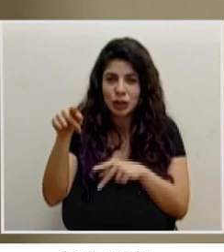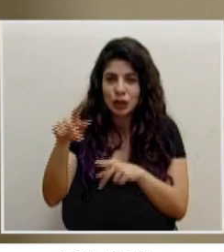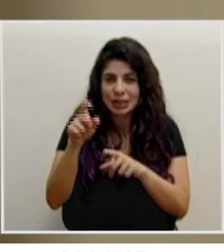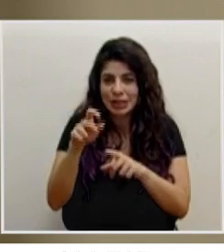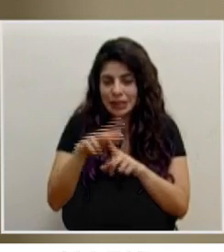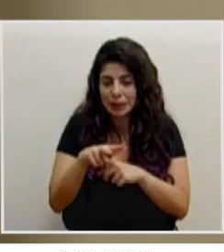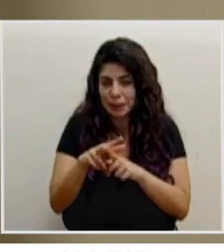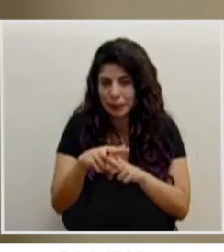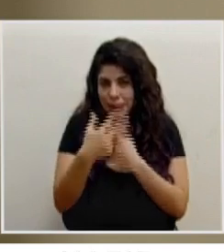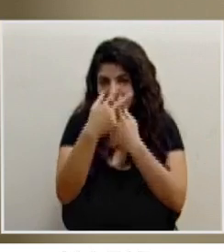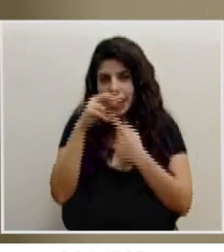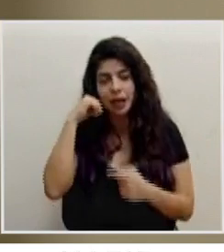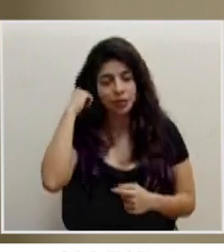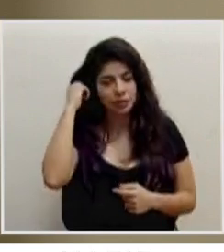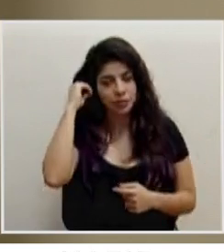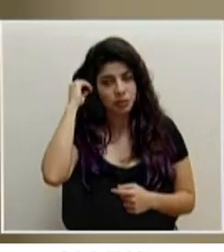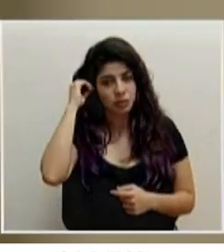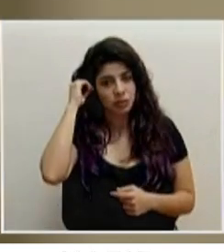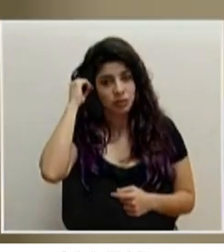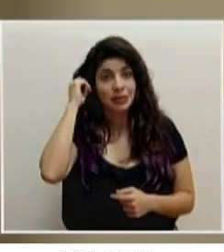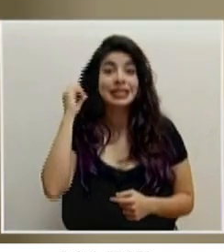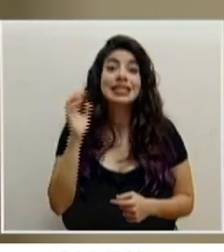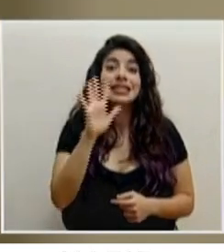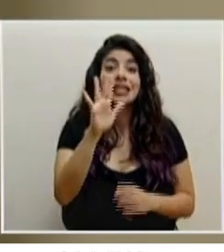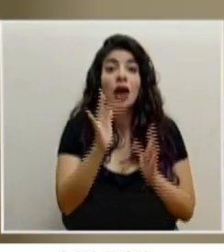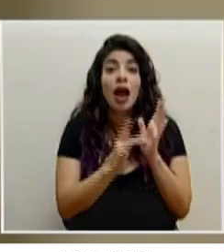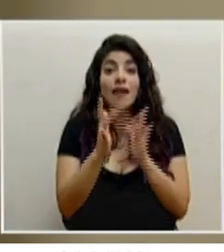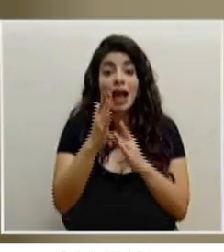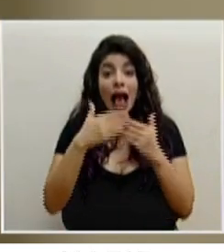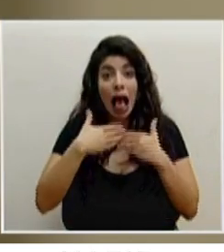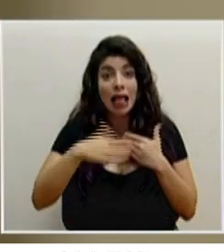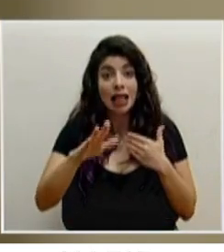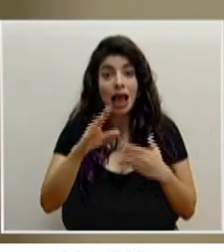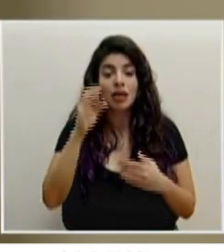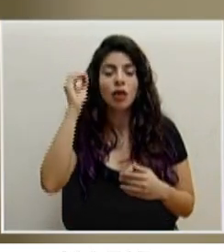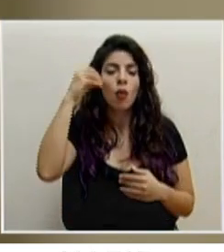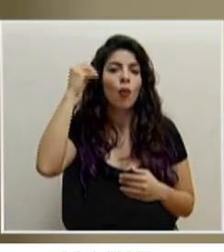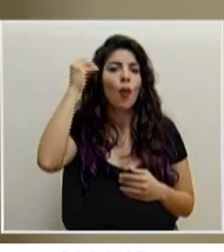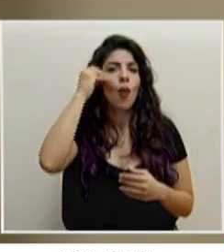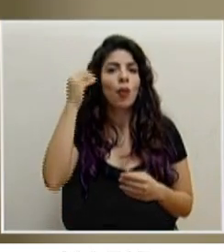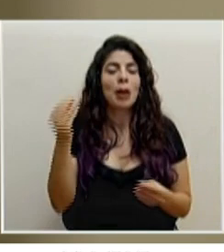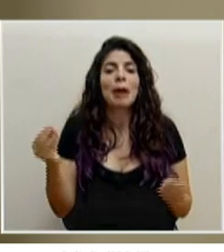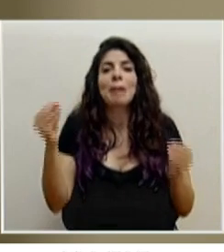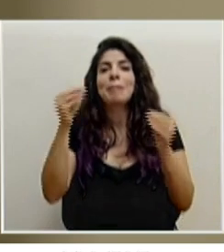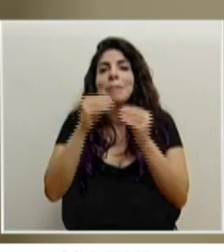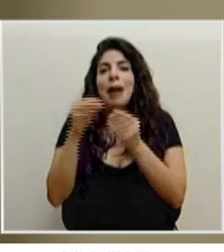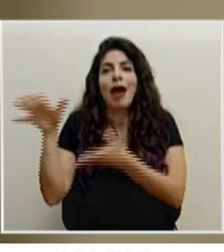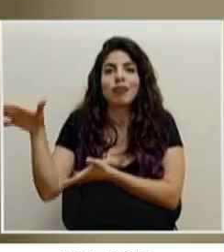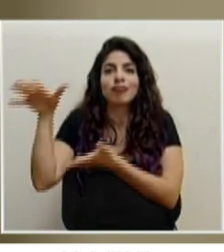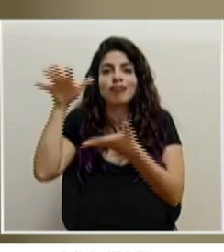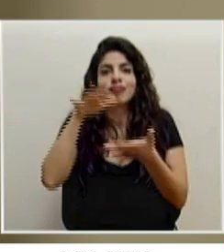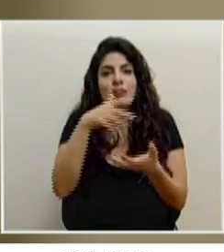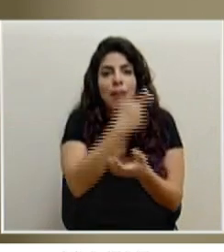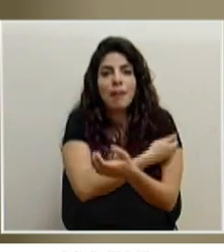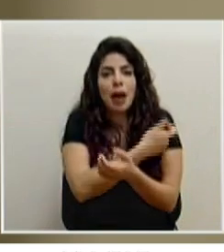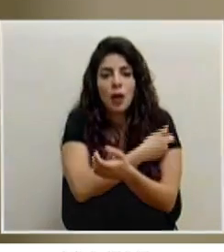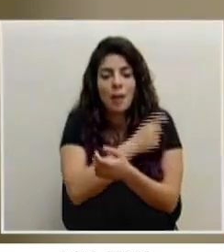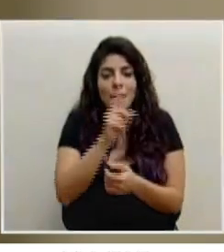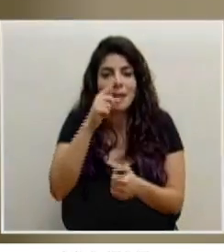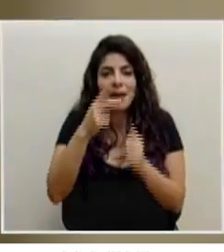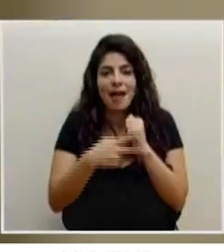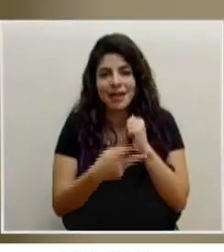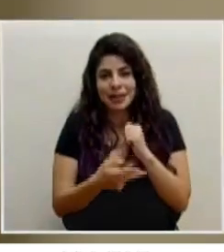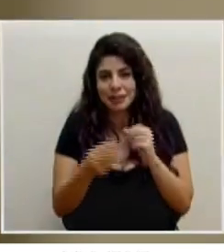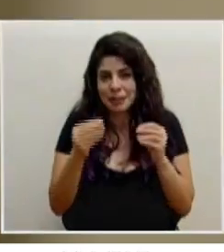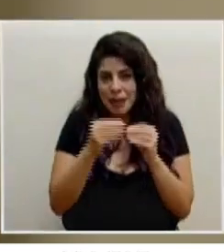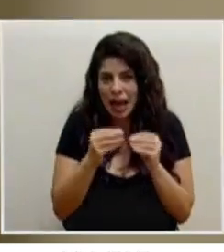iniciar. Recordar que a partir del 5 de abril, por supuesto que vamos a tener mayor cantidad de primeras dosis de aplicación, porque vamos a iniciar nuevamente